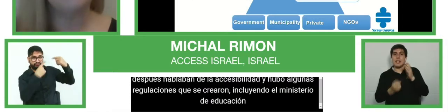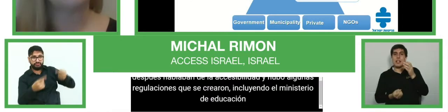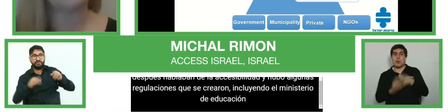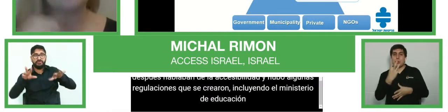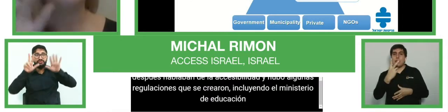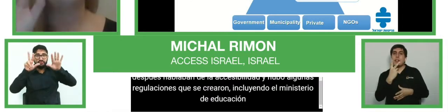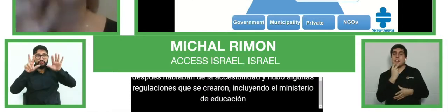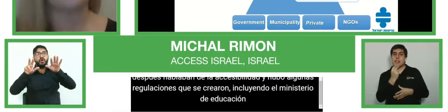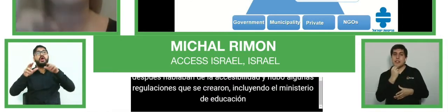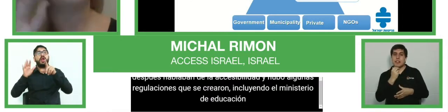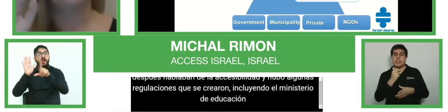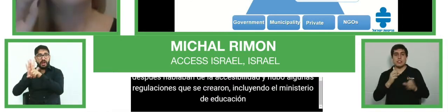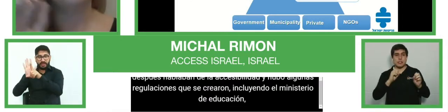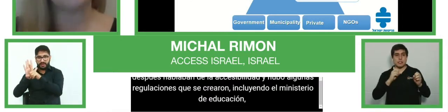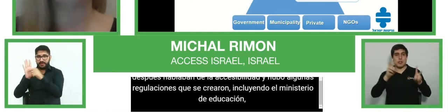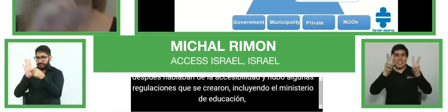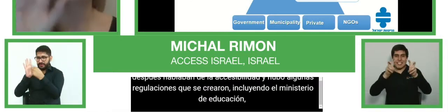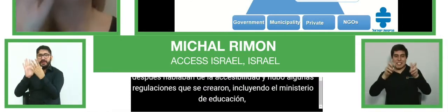respecto de educación inclusiva,